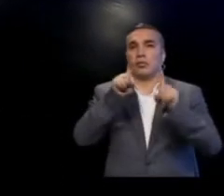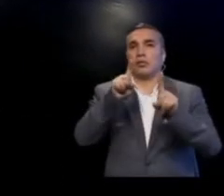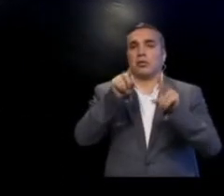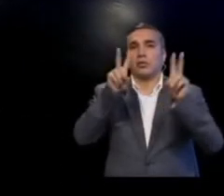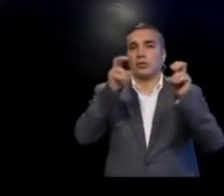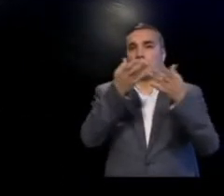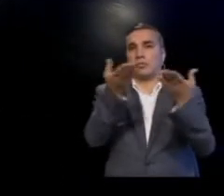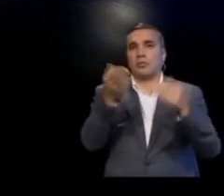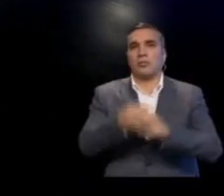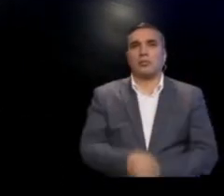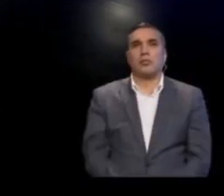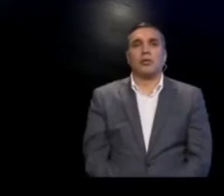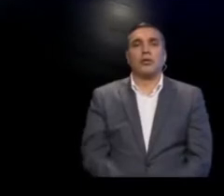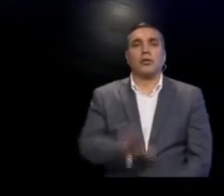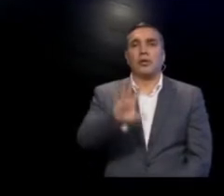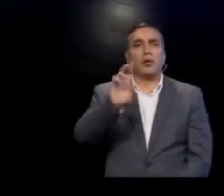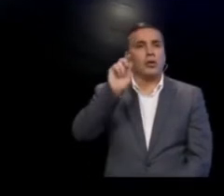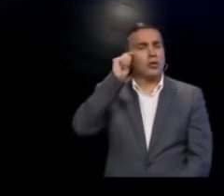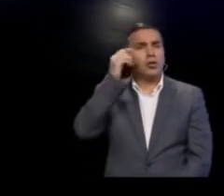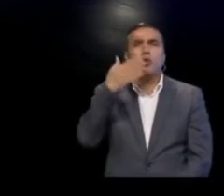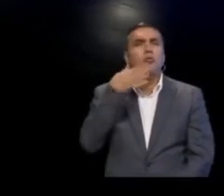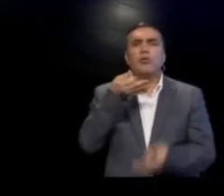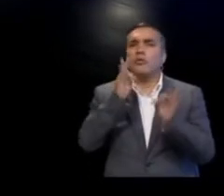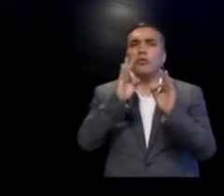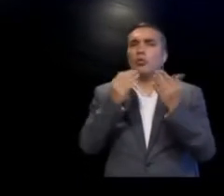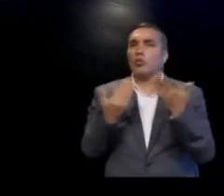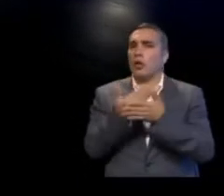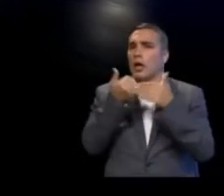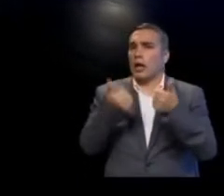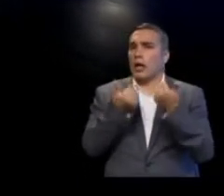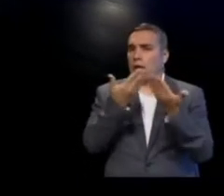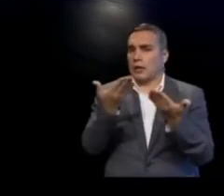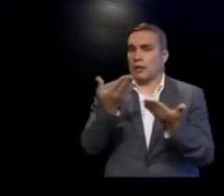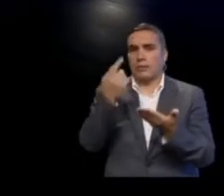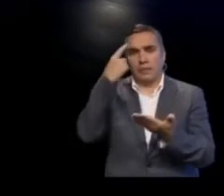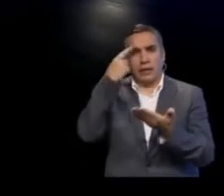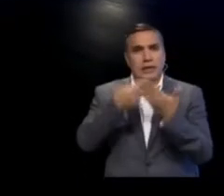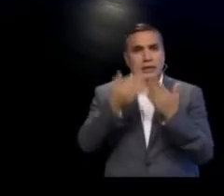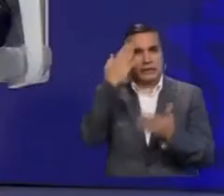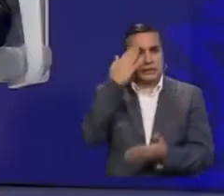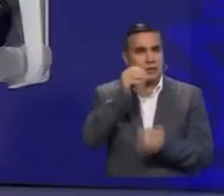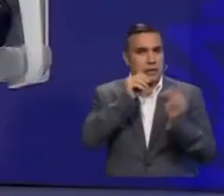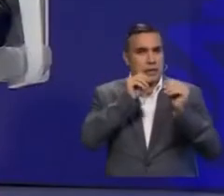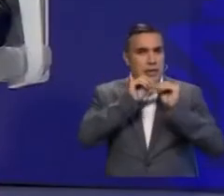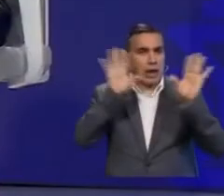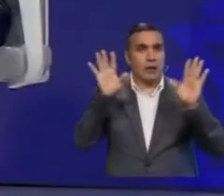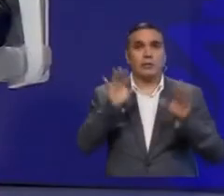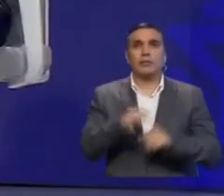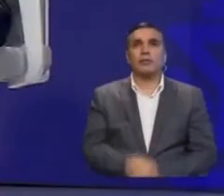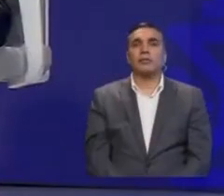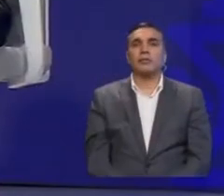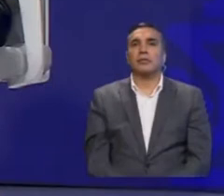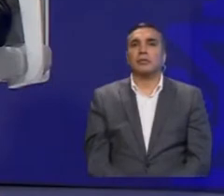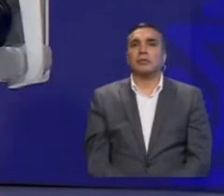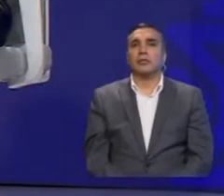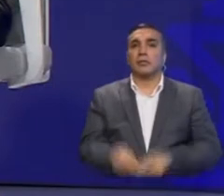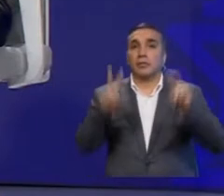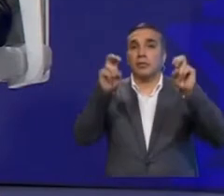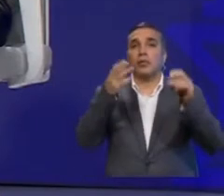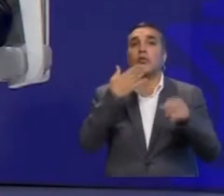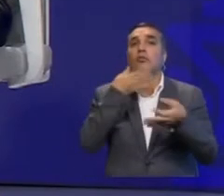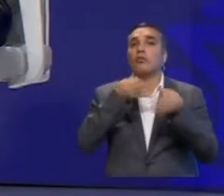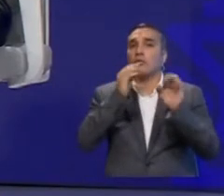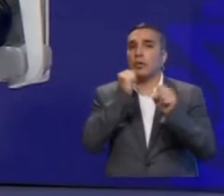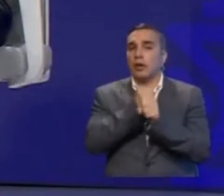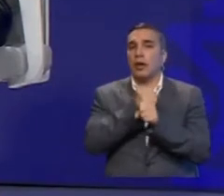corresponde a él. Vamos a recordar un poco la modalidad para los nuevos candidatos. En esta ánfora están, vamos a hablar de los ejes de trabajo